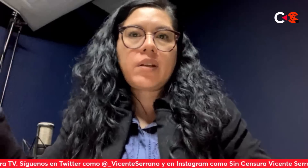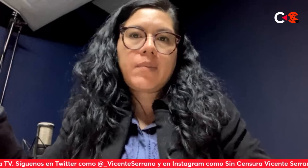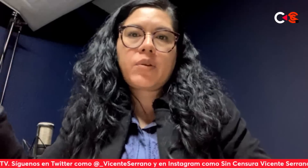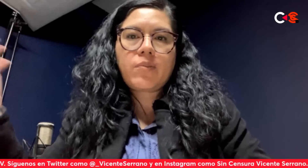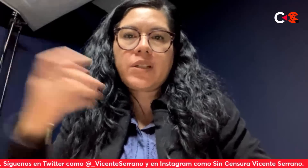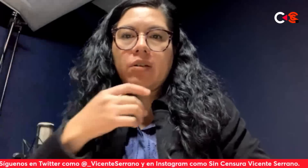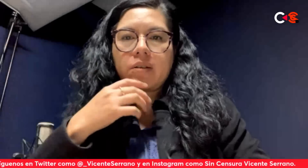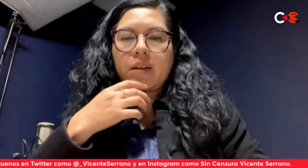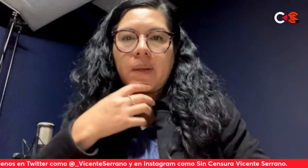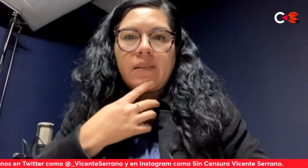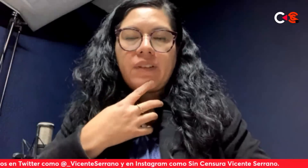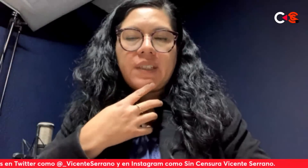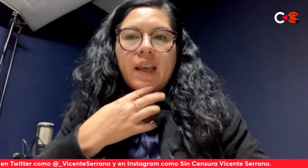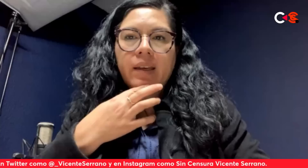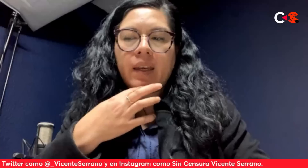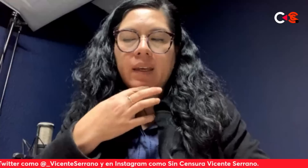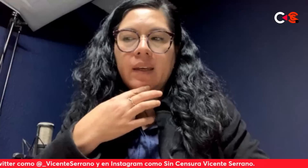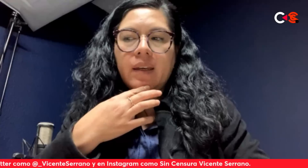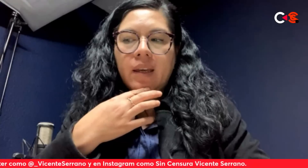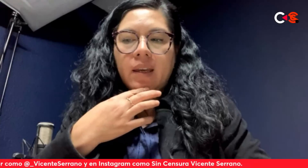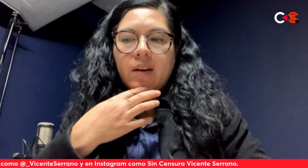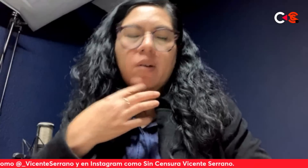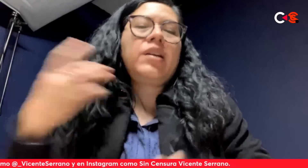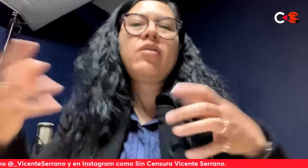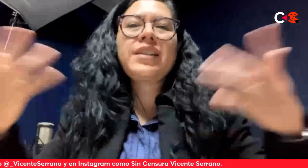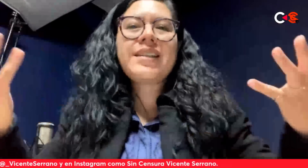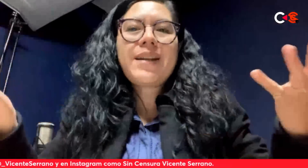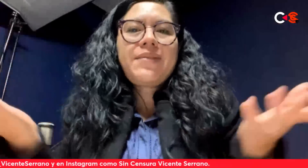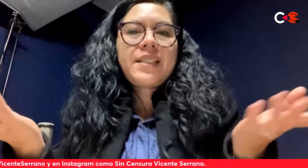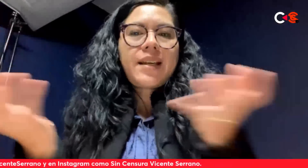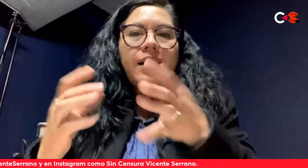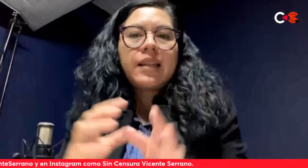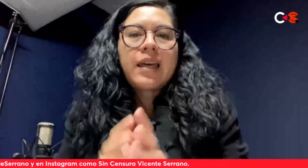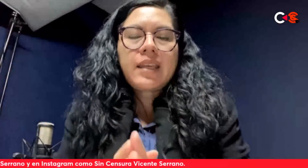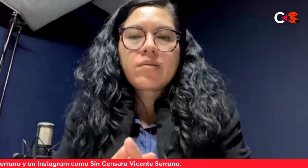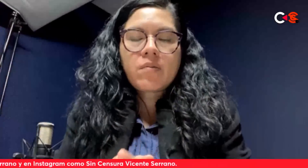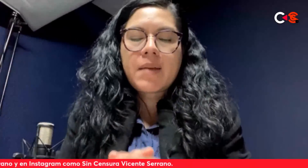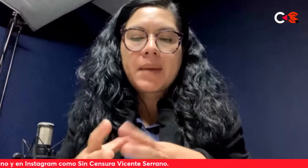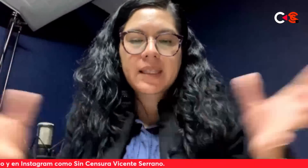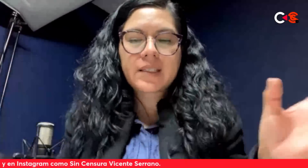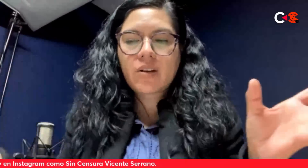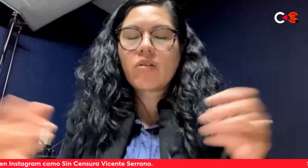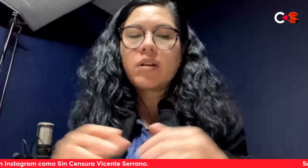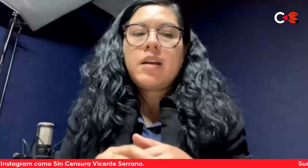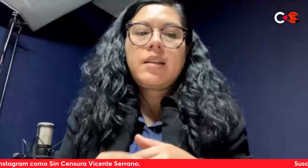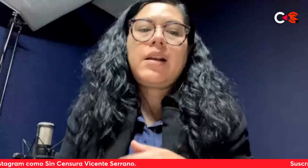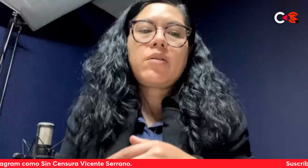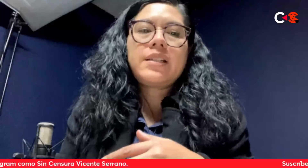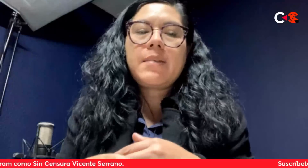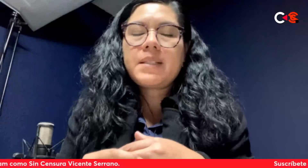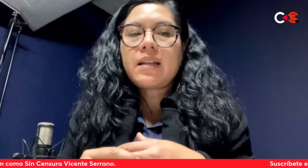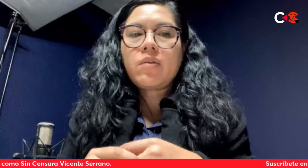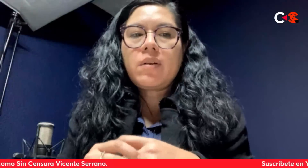encuestas donde por supuesto se beneficia, y no es que se beneficie, en realidad es una medición de